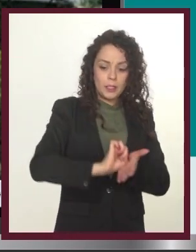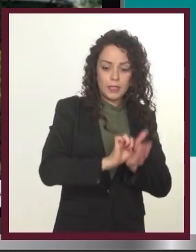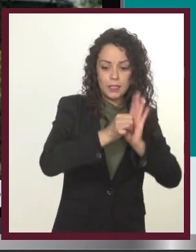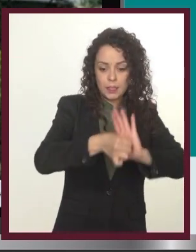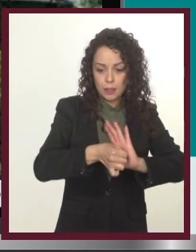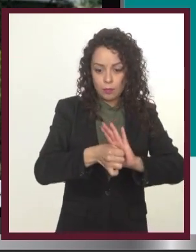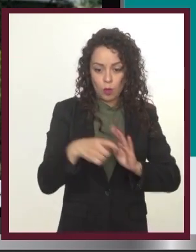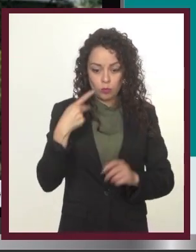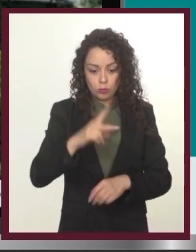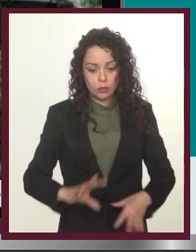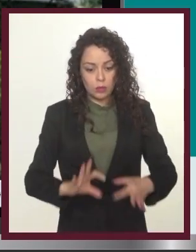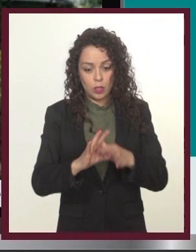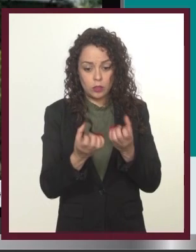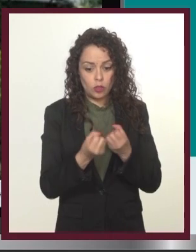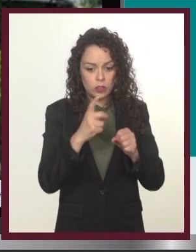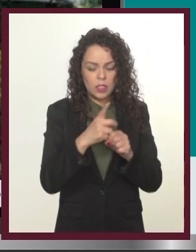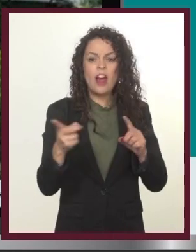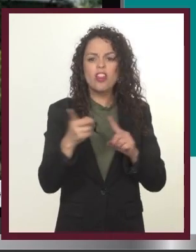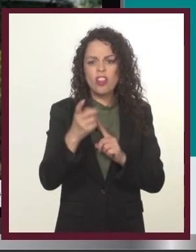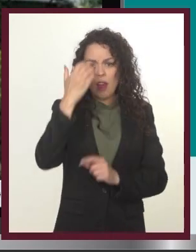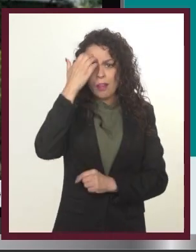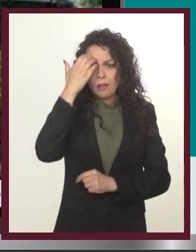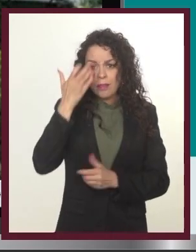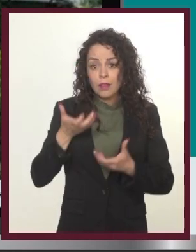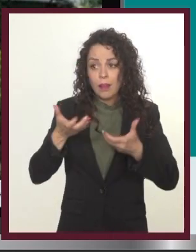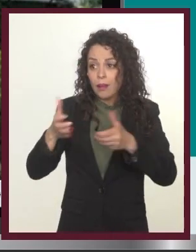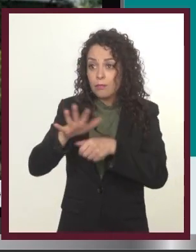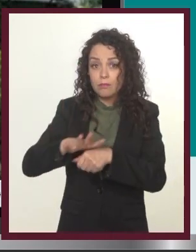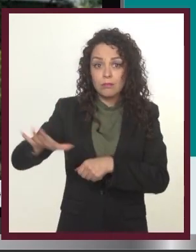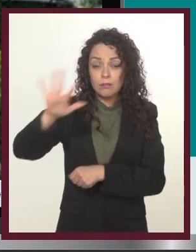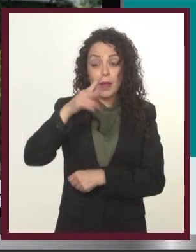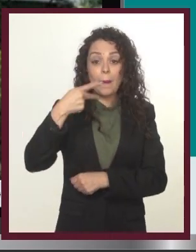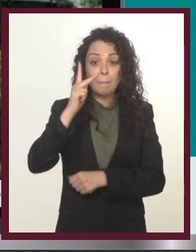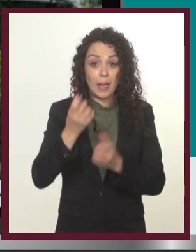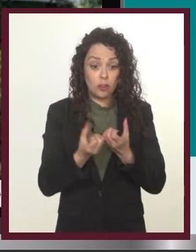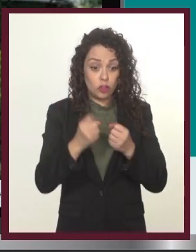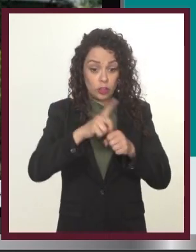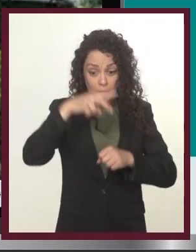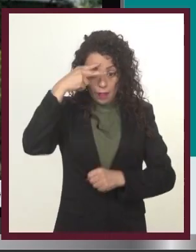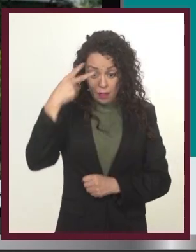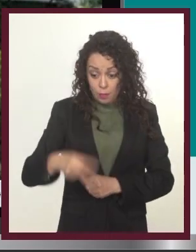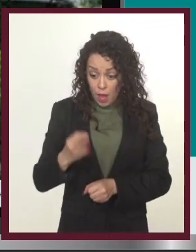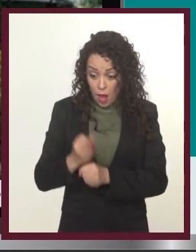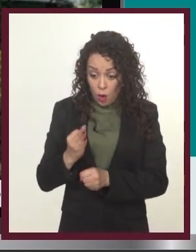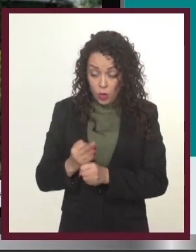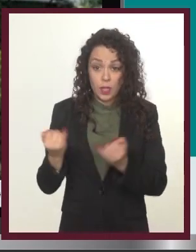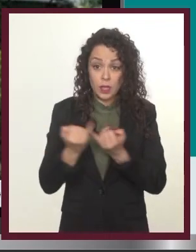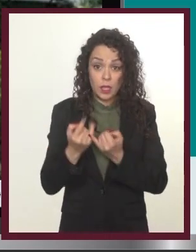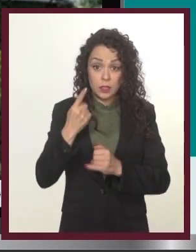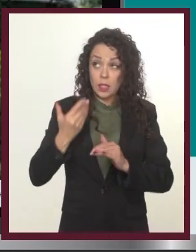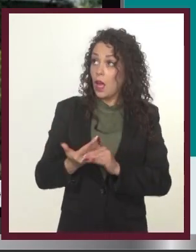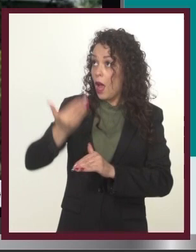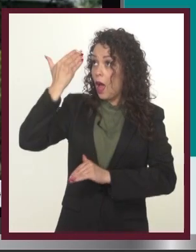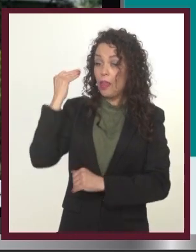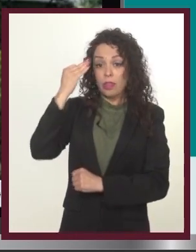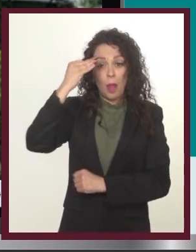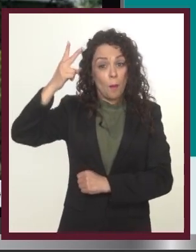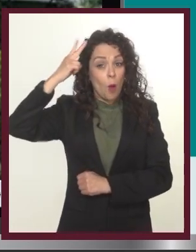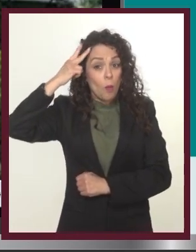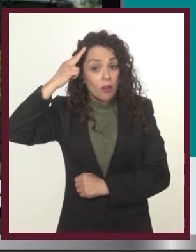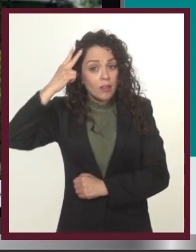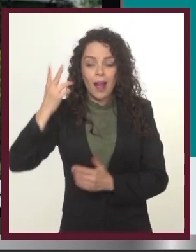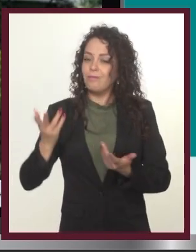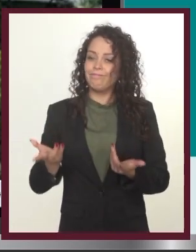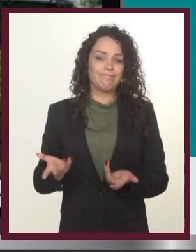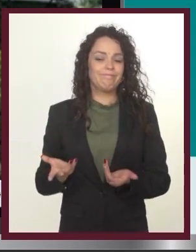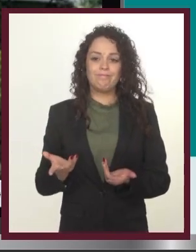una sociedad, se expresan en el espacio público. Pero las sociedades van cambiando, o sea, la sociedad mexicana actual no es la sociedad del porfirismo,